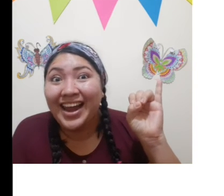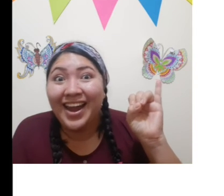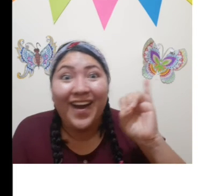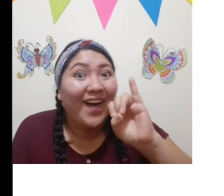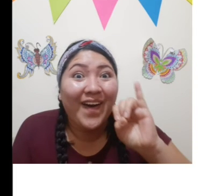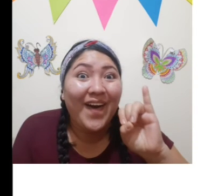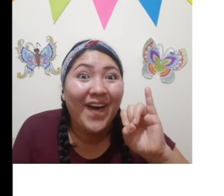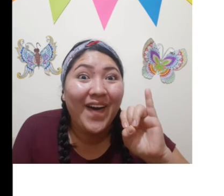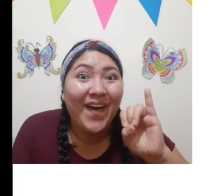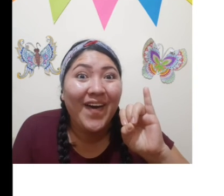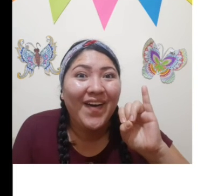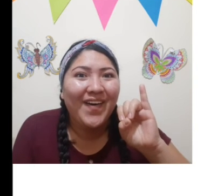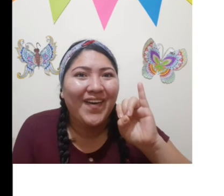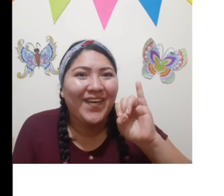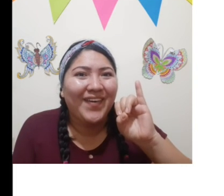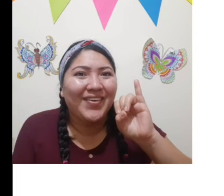vocal